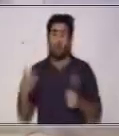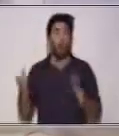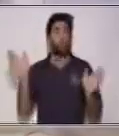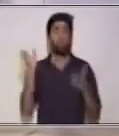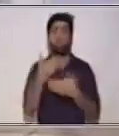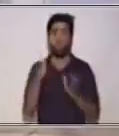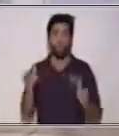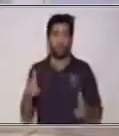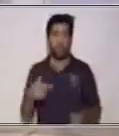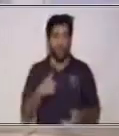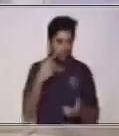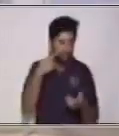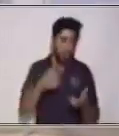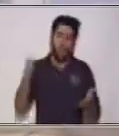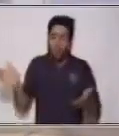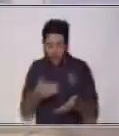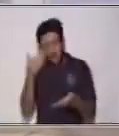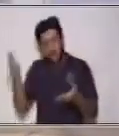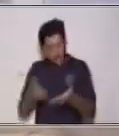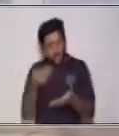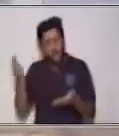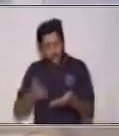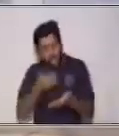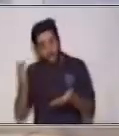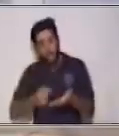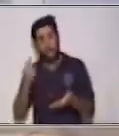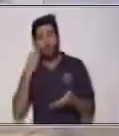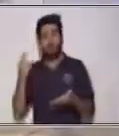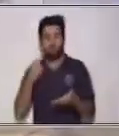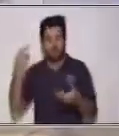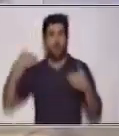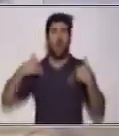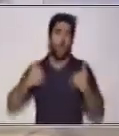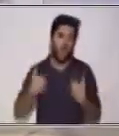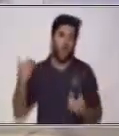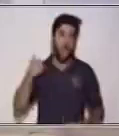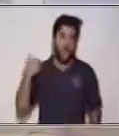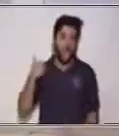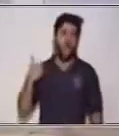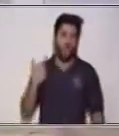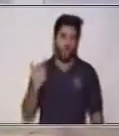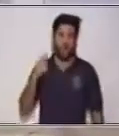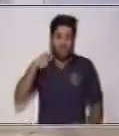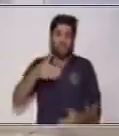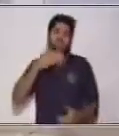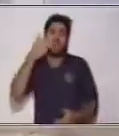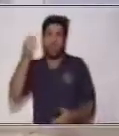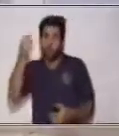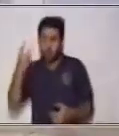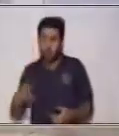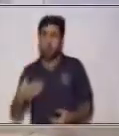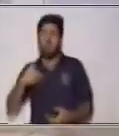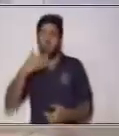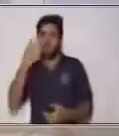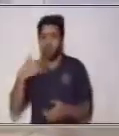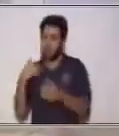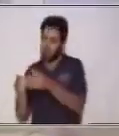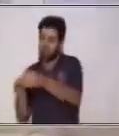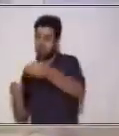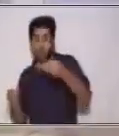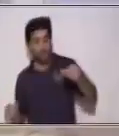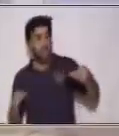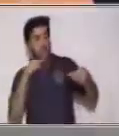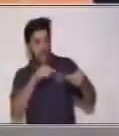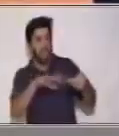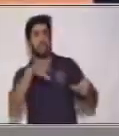en mi índice con el número de páginas y, ah, bueno, entonces ahí está el tema. Muy bien.